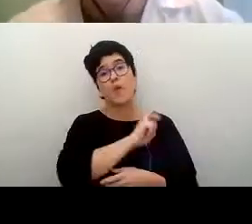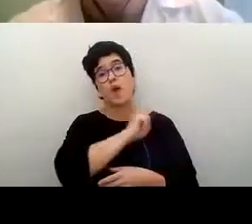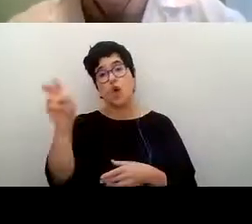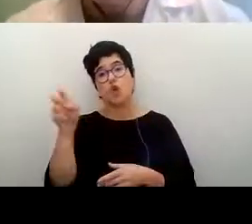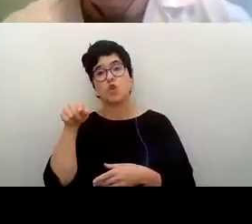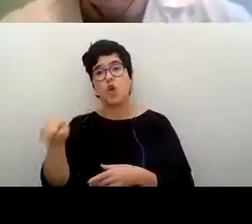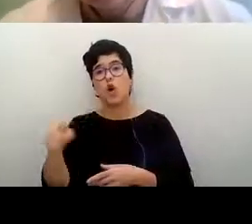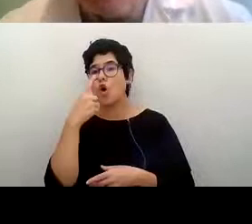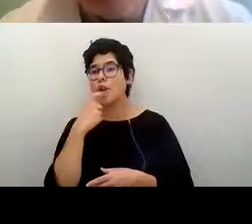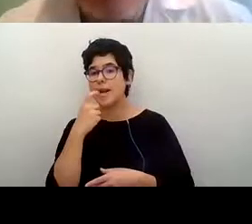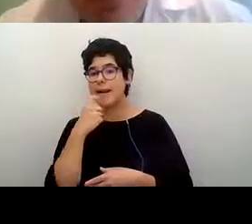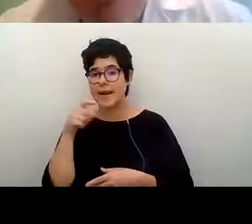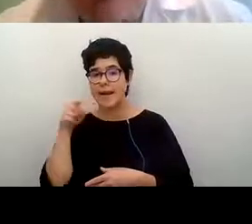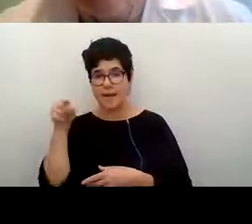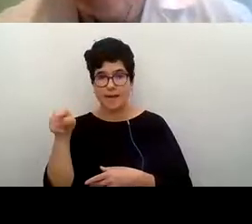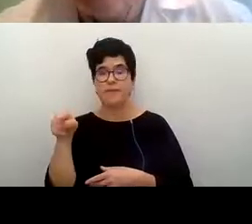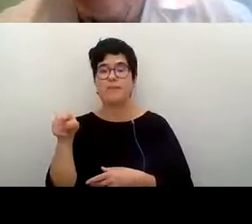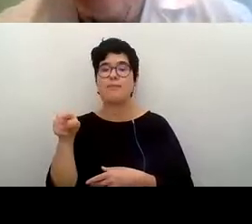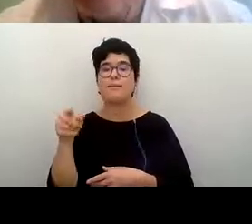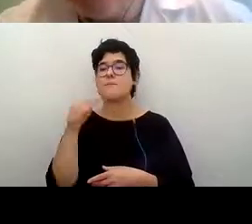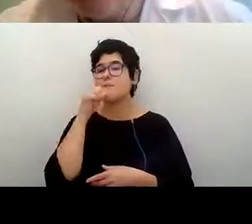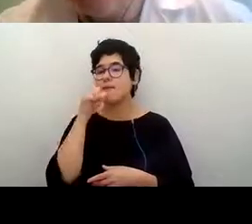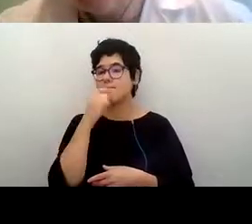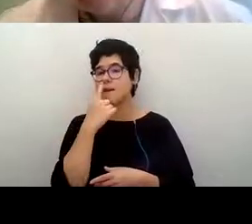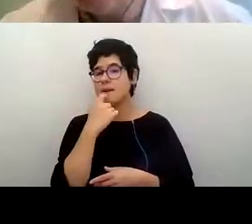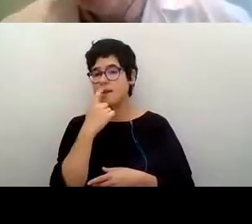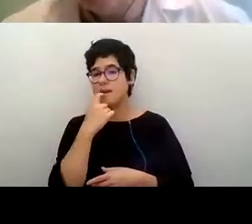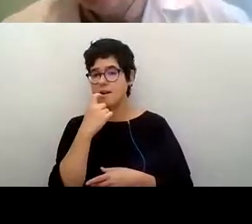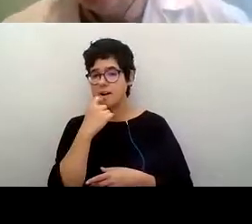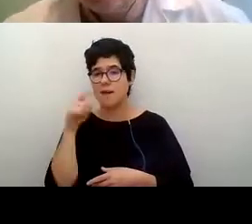MindMaster Stream bebible fórmula red, que